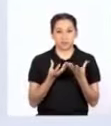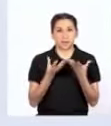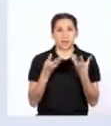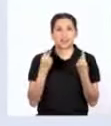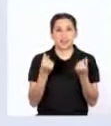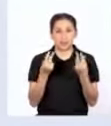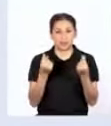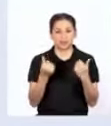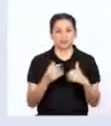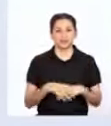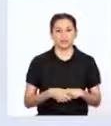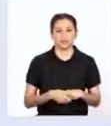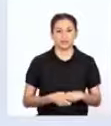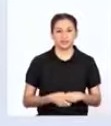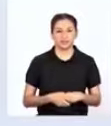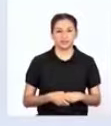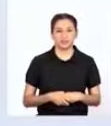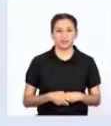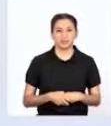Vamos aumentando la velocidad.